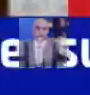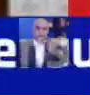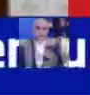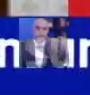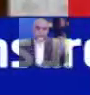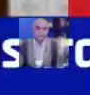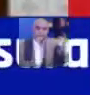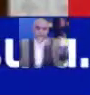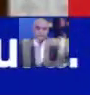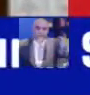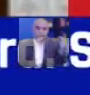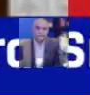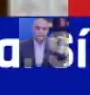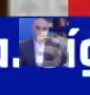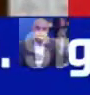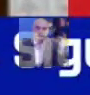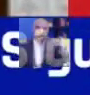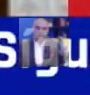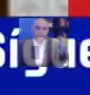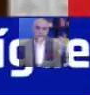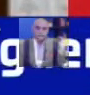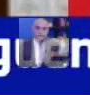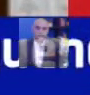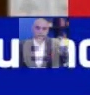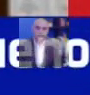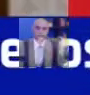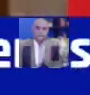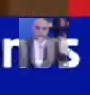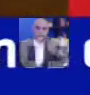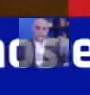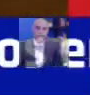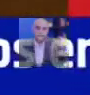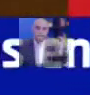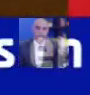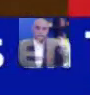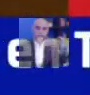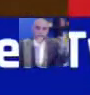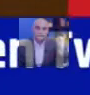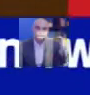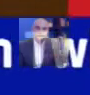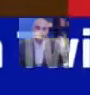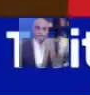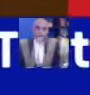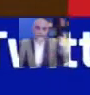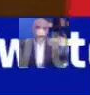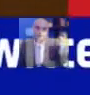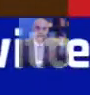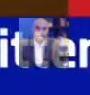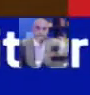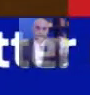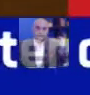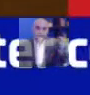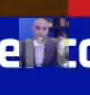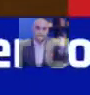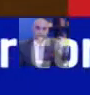que considero yo que es el jurista más importante de México en este momento, el señor ministro presidente de la Corte. Entonces,